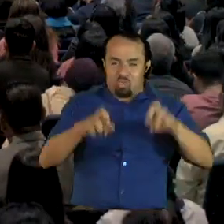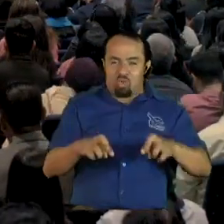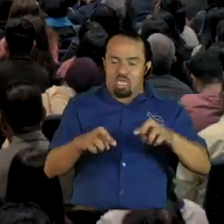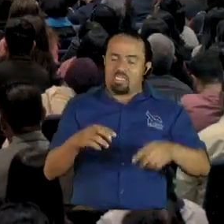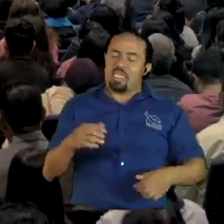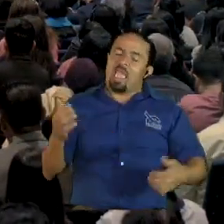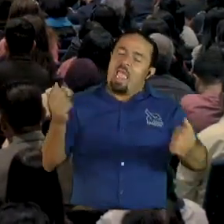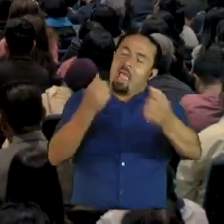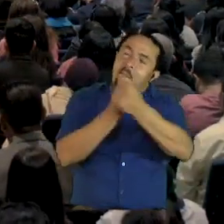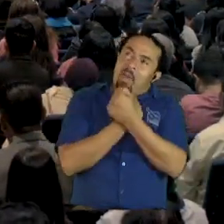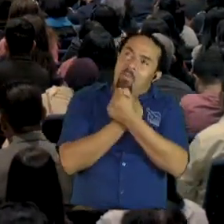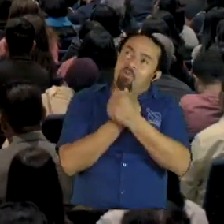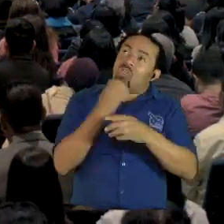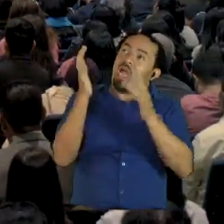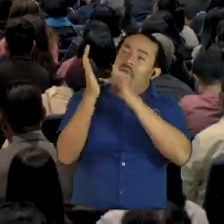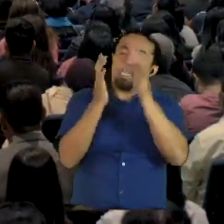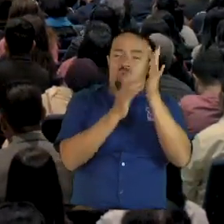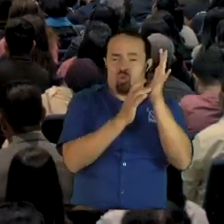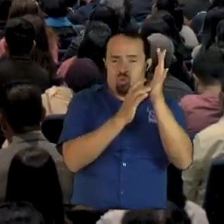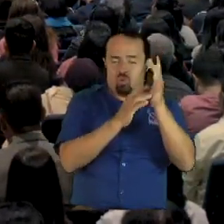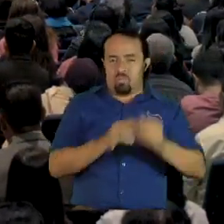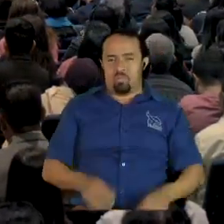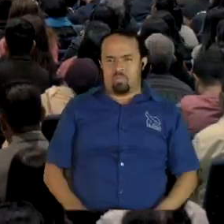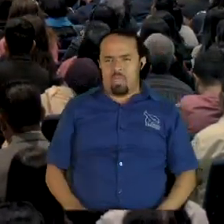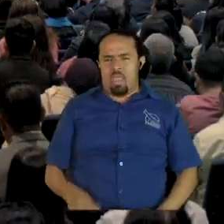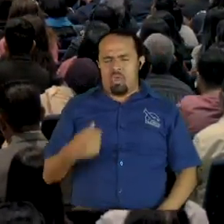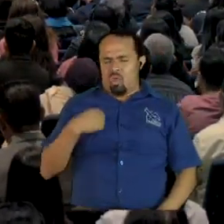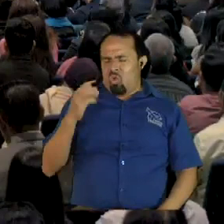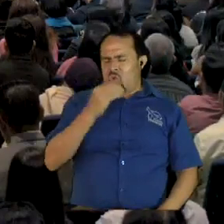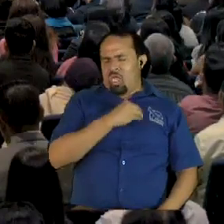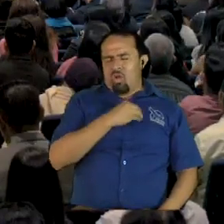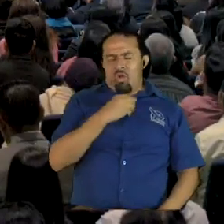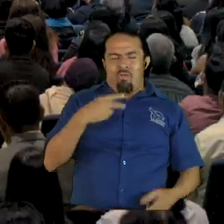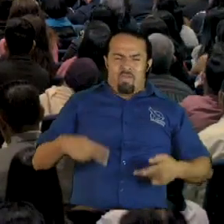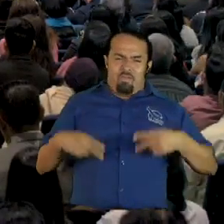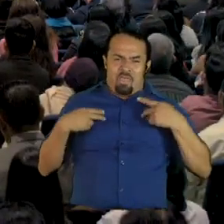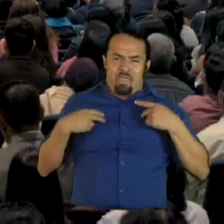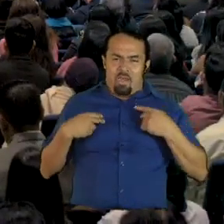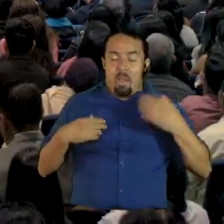Entonces alguien dirá, ah, no, pero yo no quiero vivir bajo el miedo del castigo. Sí, pero hay castigo.